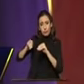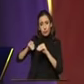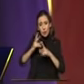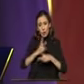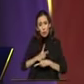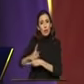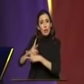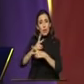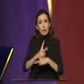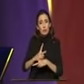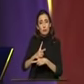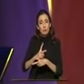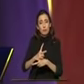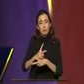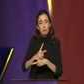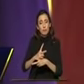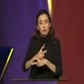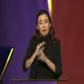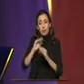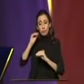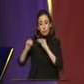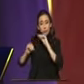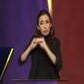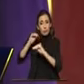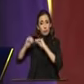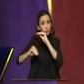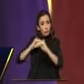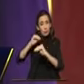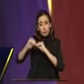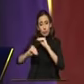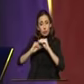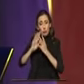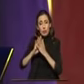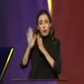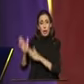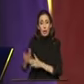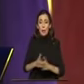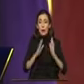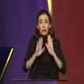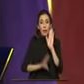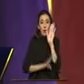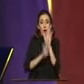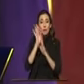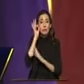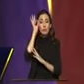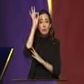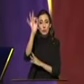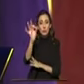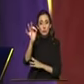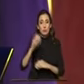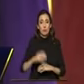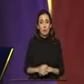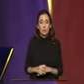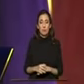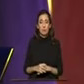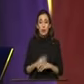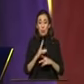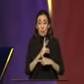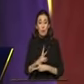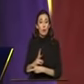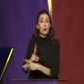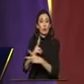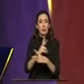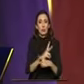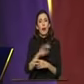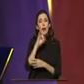ser cuidado, sembrar todo aquello que sea una impronta positiva para el futuro. Protección